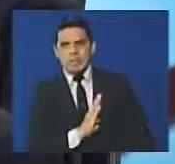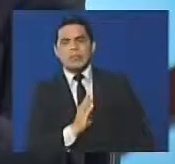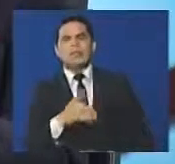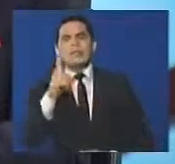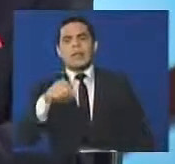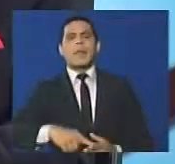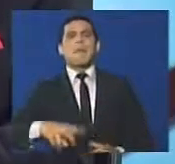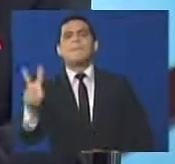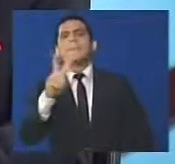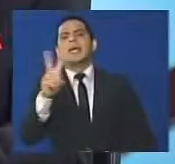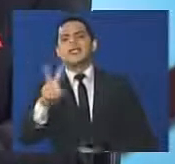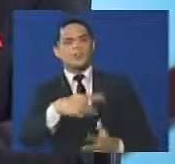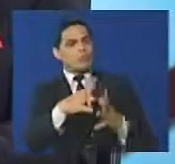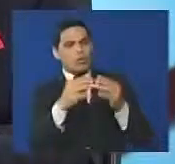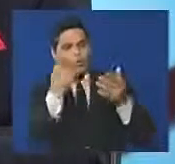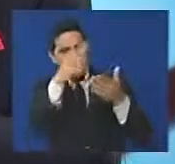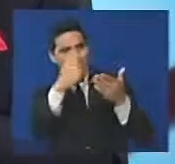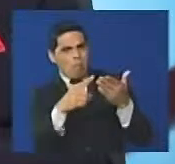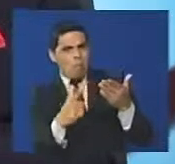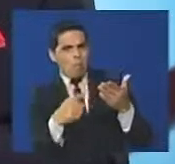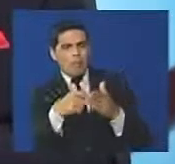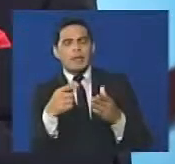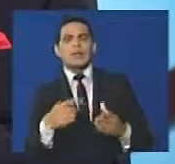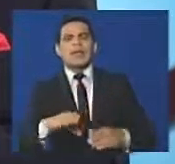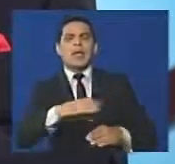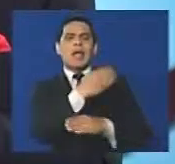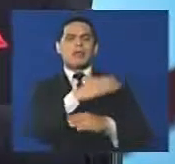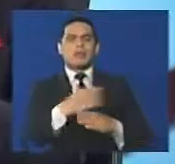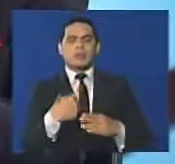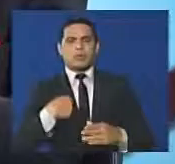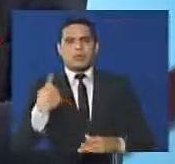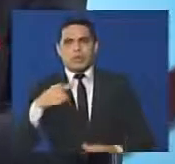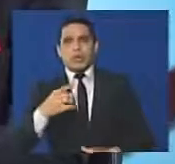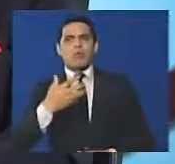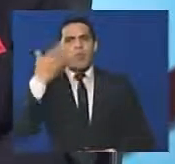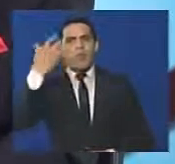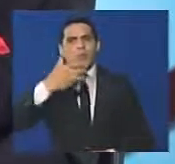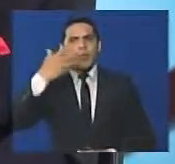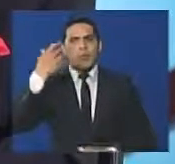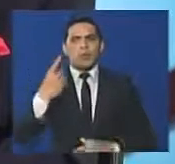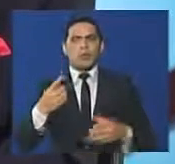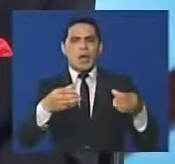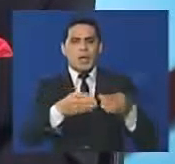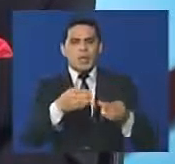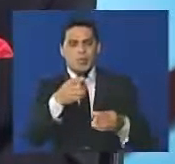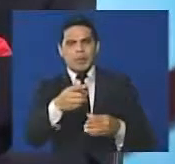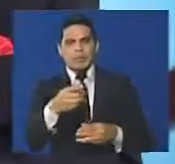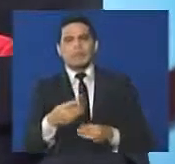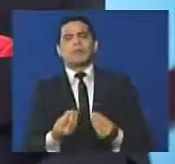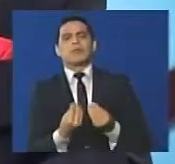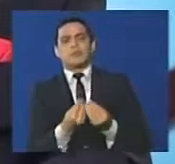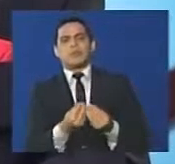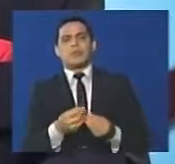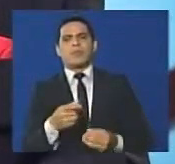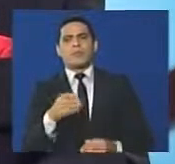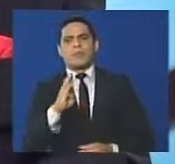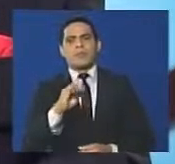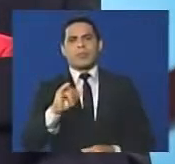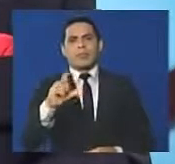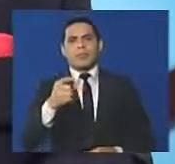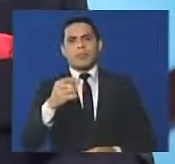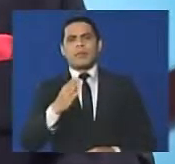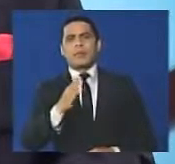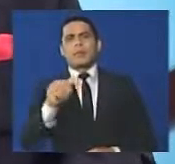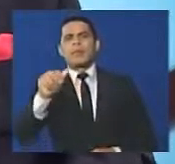por supuesto, de Venezuela. Entonces, es para mí un orgullo tener una agrupación como la que es el Big Band, y